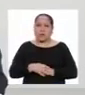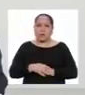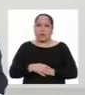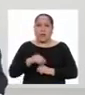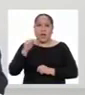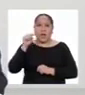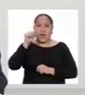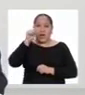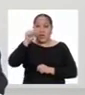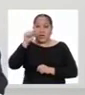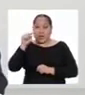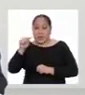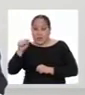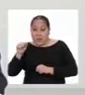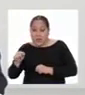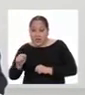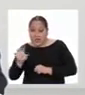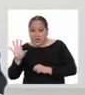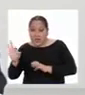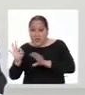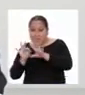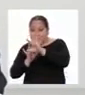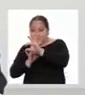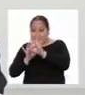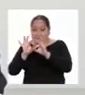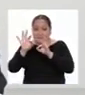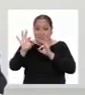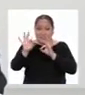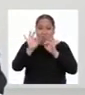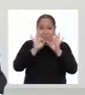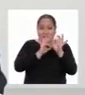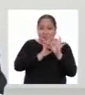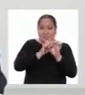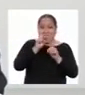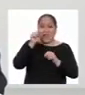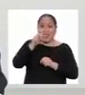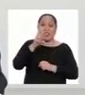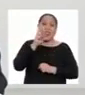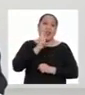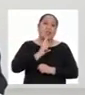Entonces formarán parte de nuestra muestra los restaurantes.